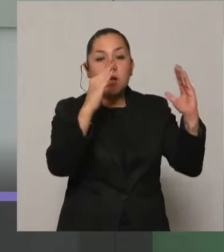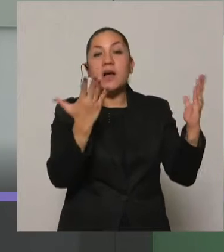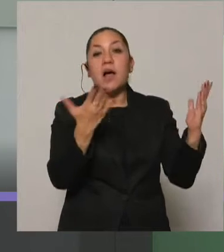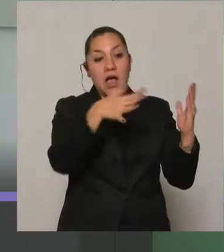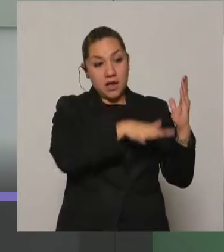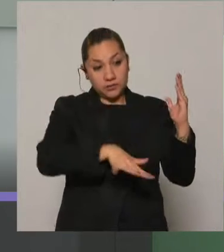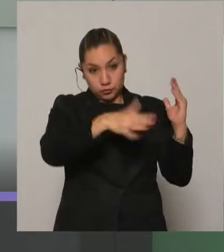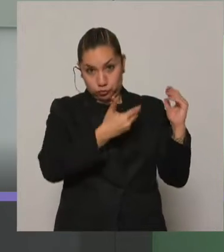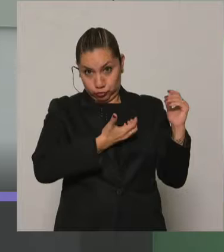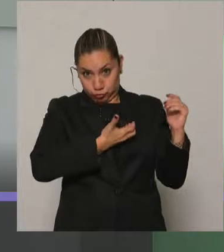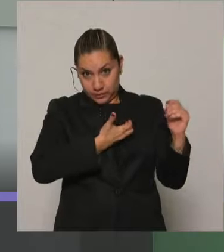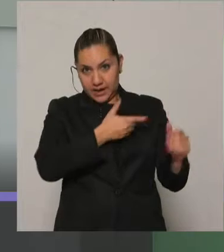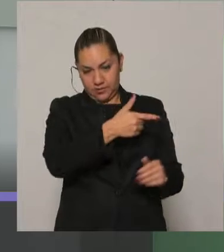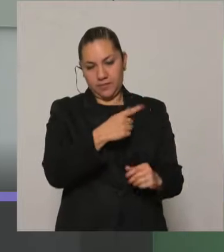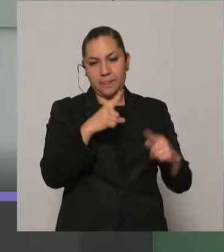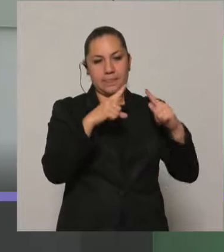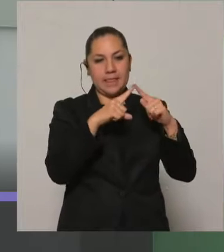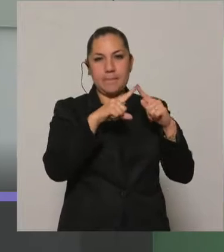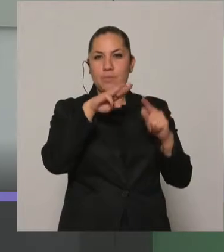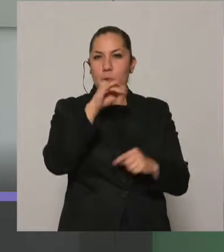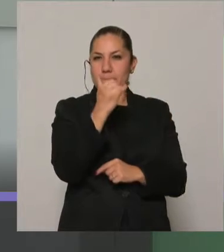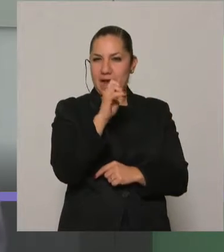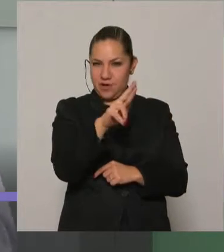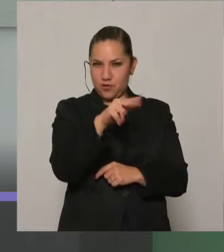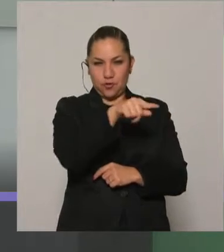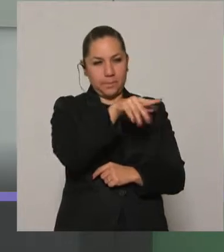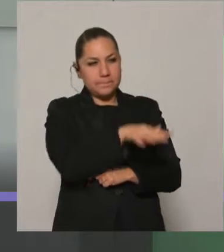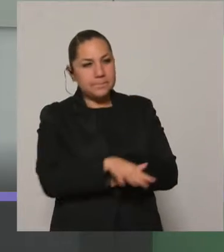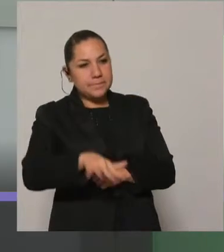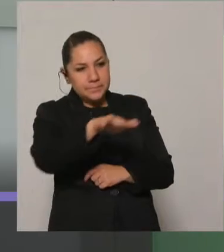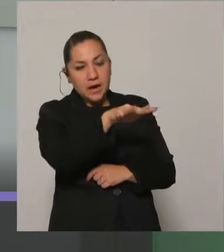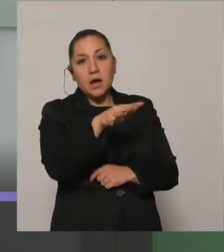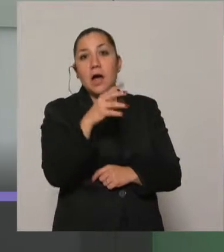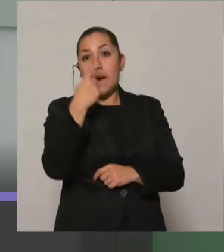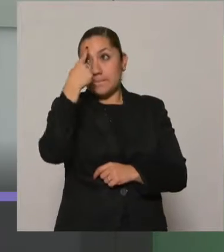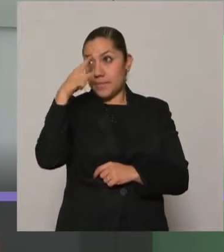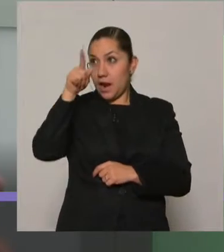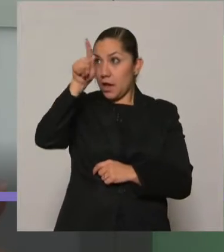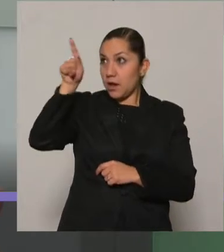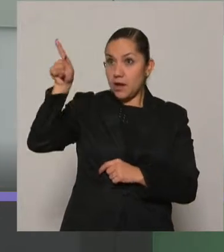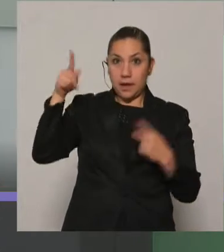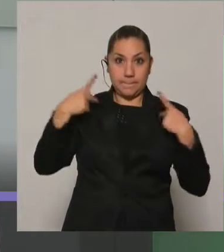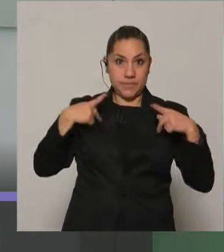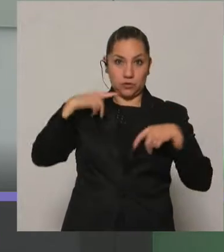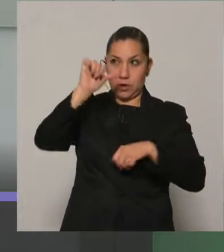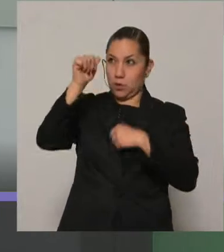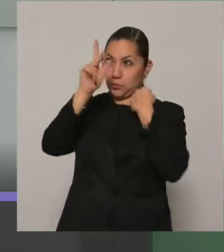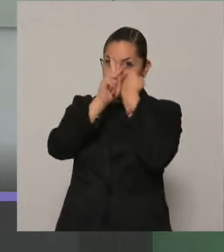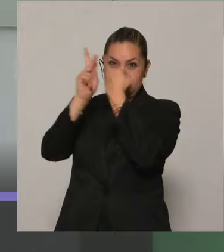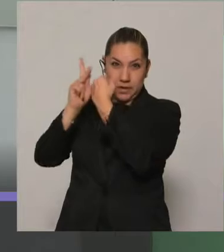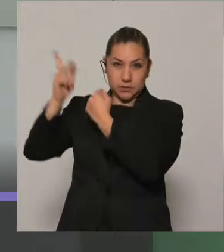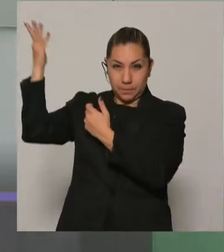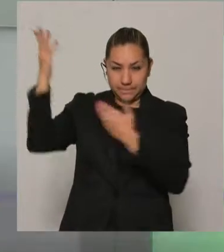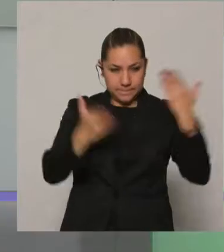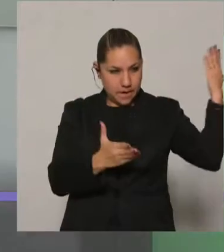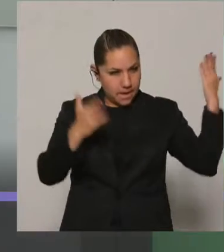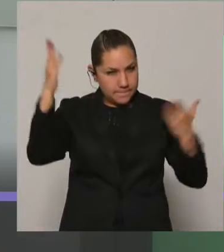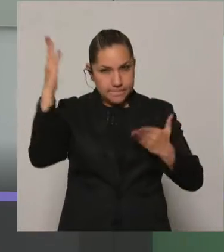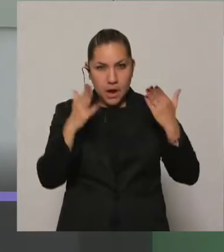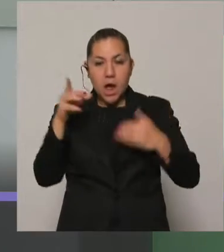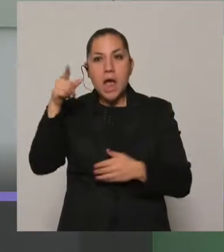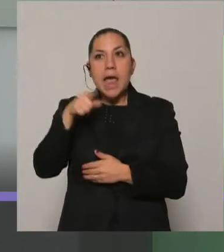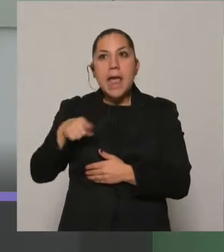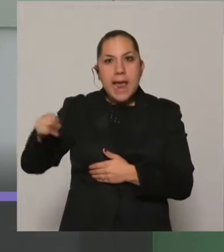pena, sobre todo para las personas que vienen de fuera, darse cuenta que desde el 8 de noviembre pasado, que se cumplieron